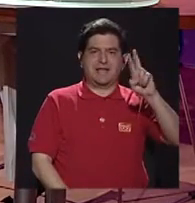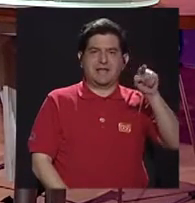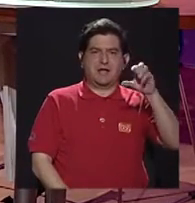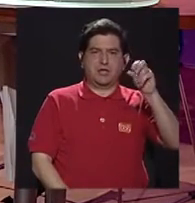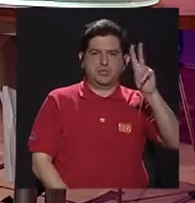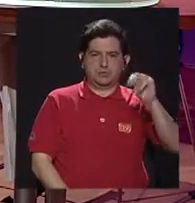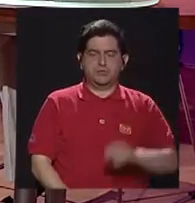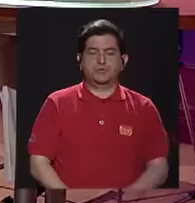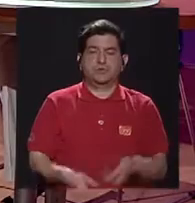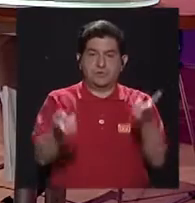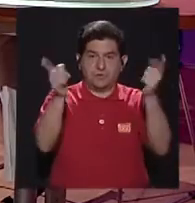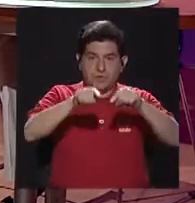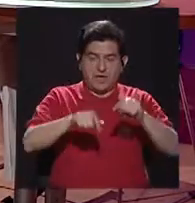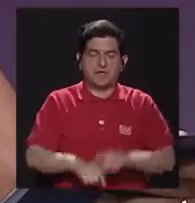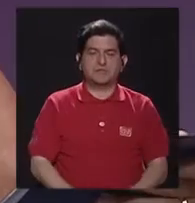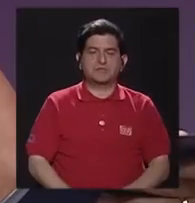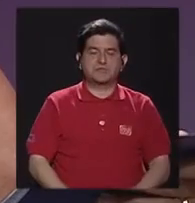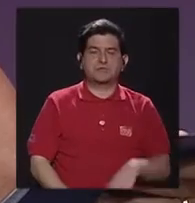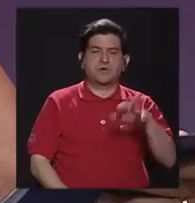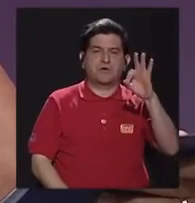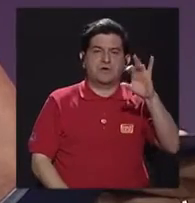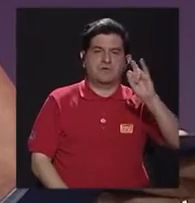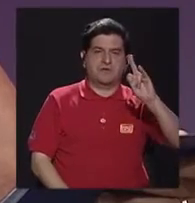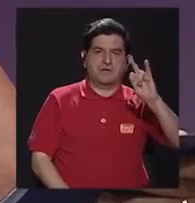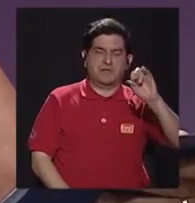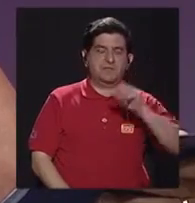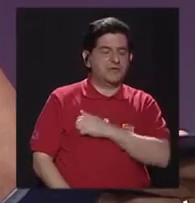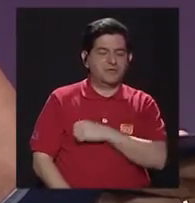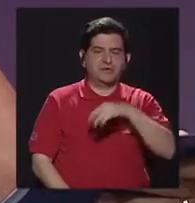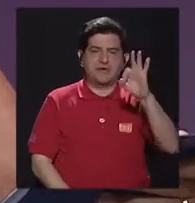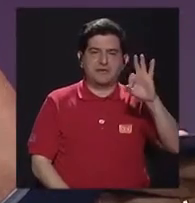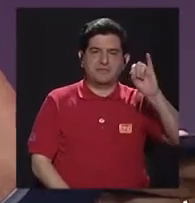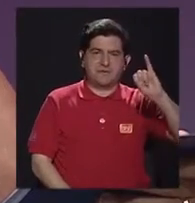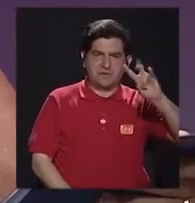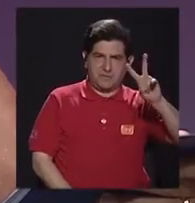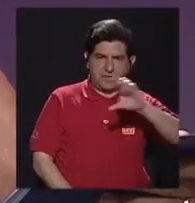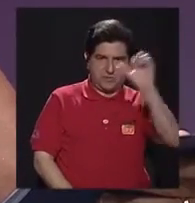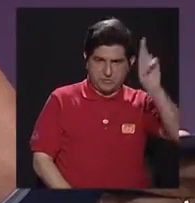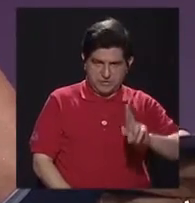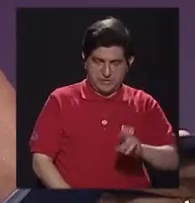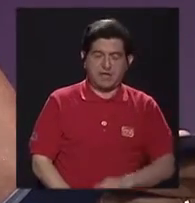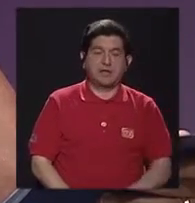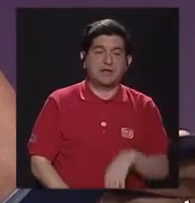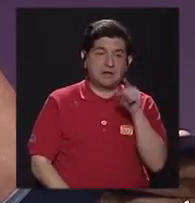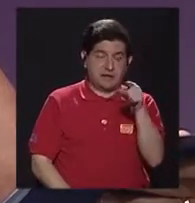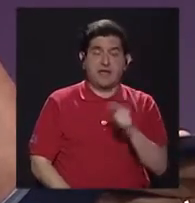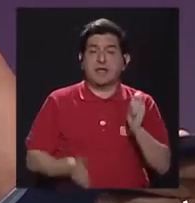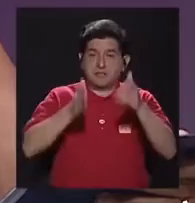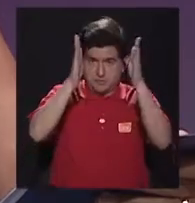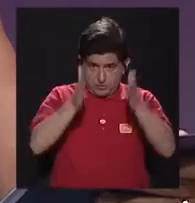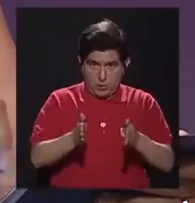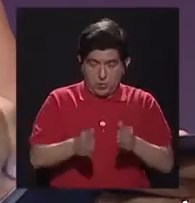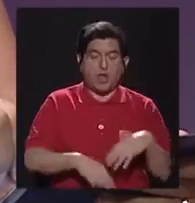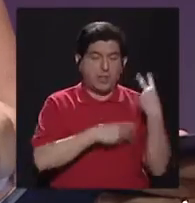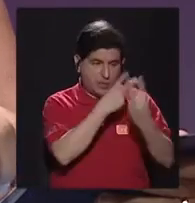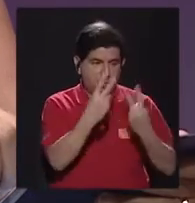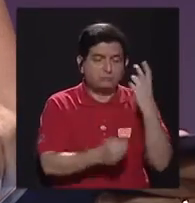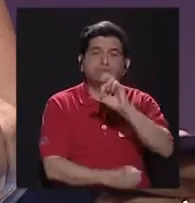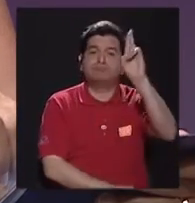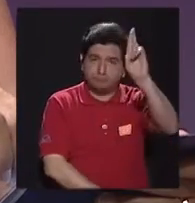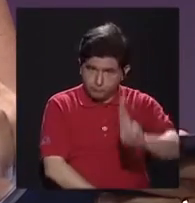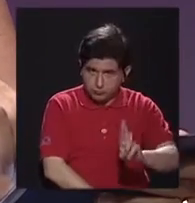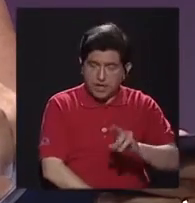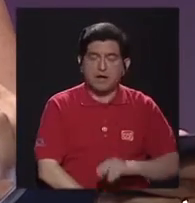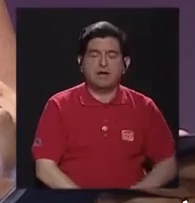de fertilización in vitro en Costa Rica. El jurista español Garzón estuvo de visita en Costa